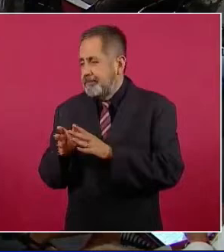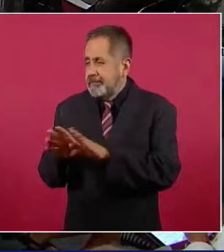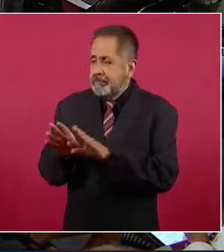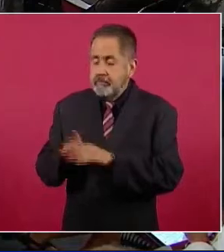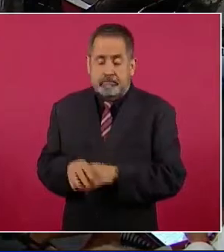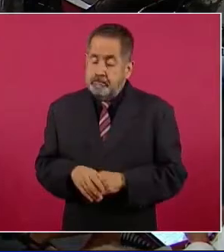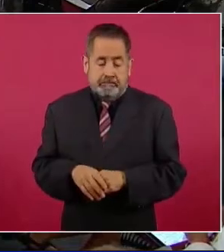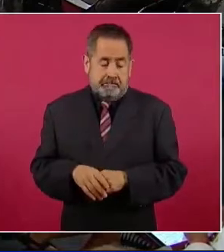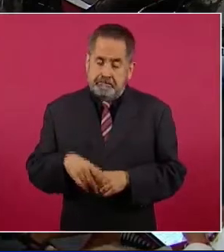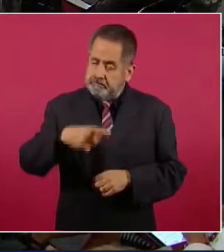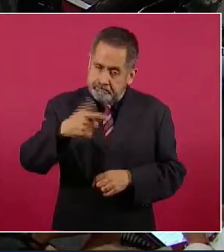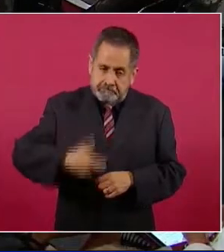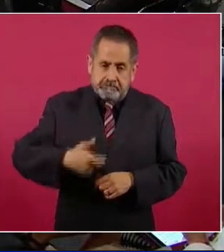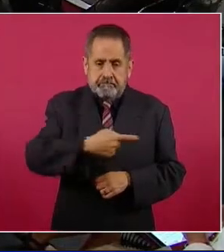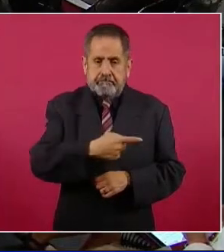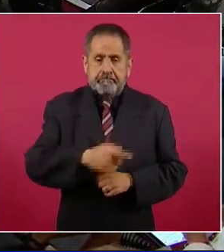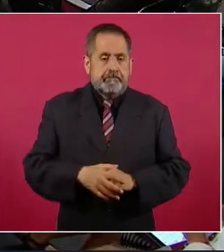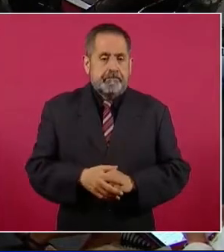Hay que pagar.